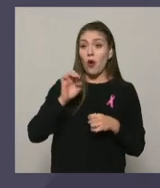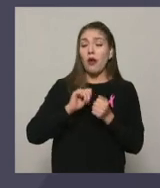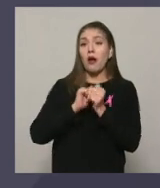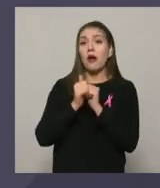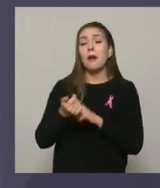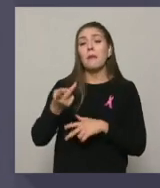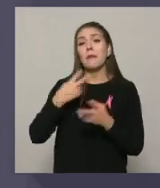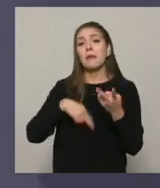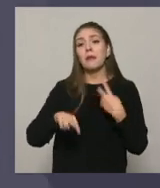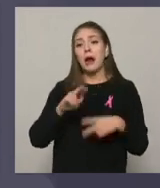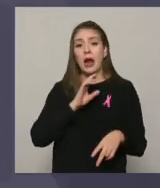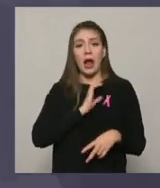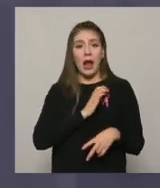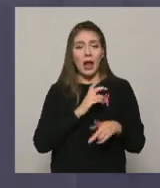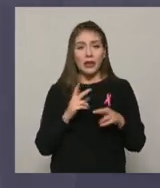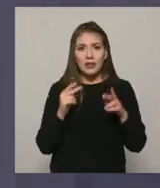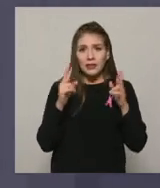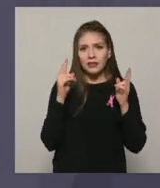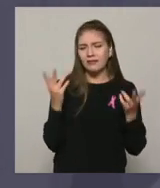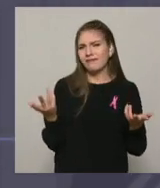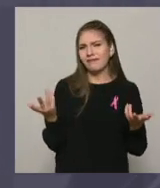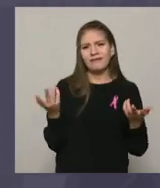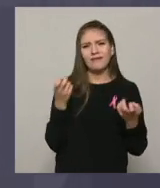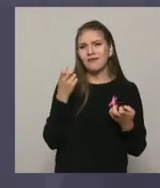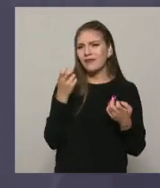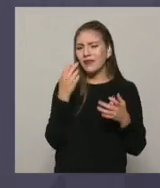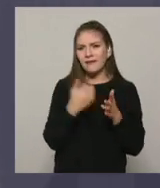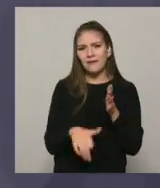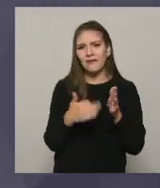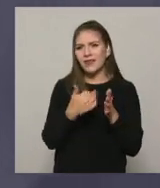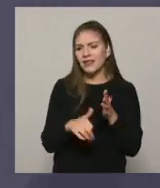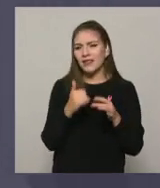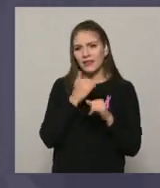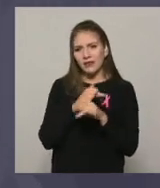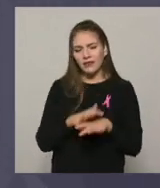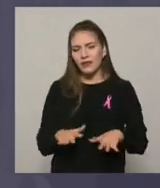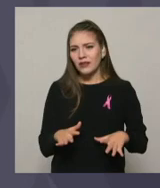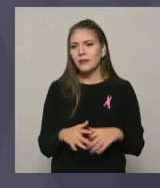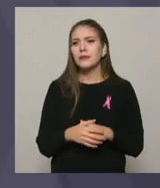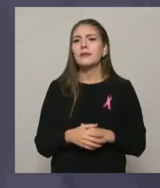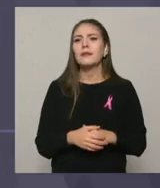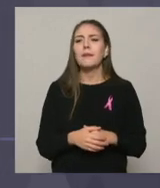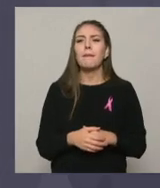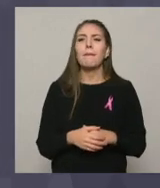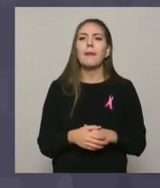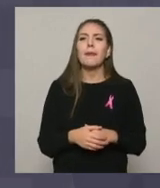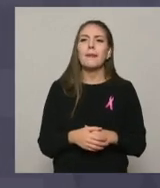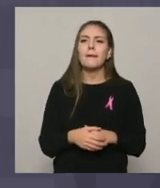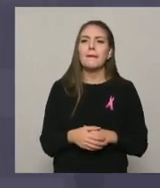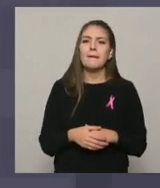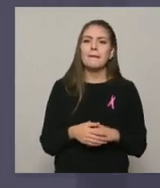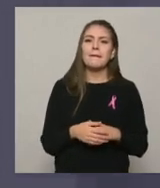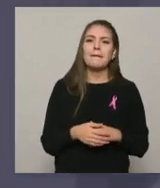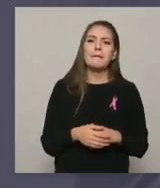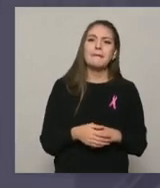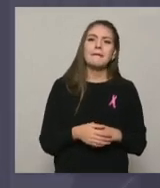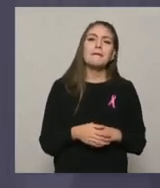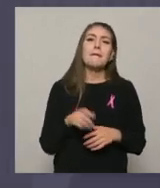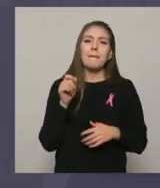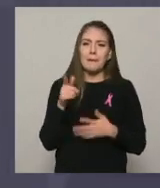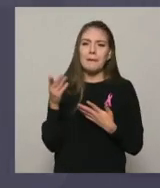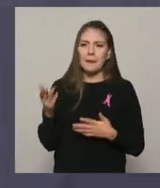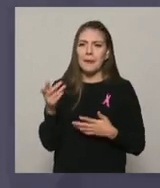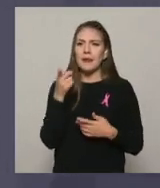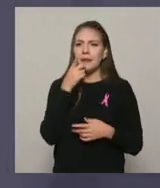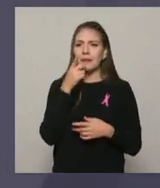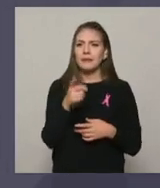los pacientes. Antinio, en este sentido, ya hemos hablado, estamos hablando de, tú abriste la puerta a este tema tan importante, que es,